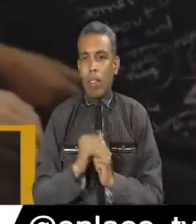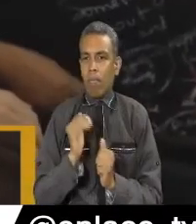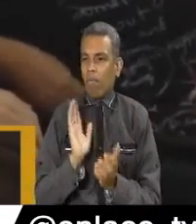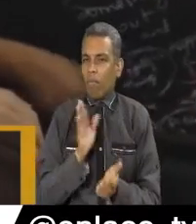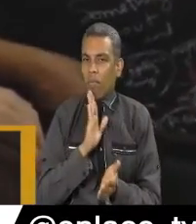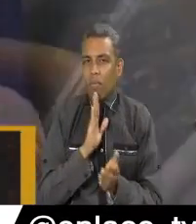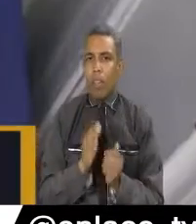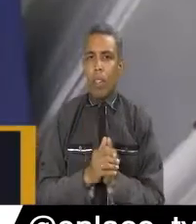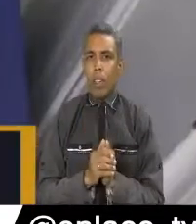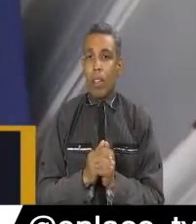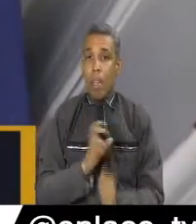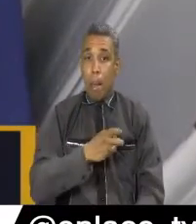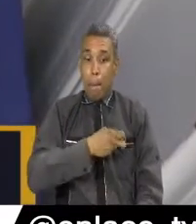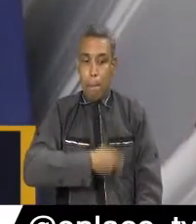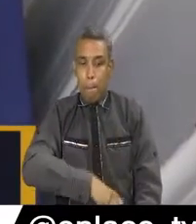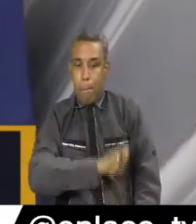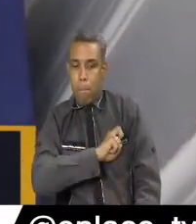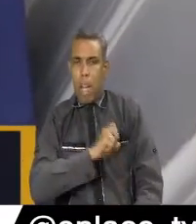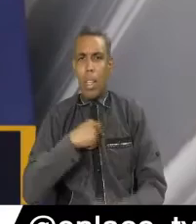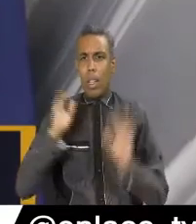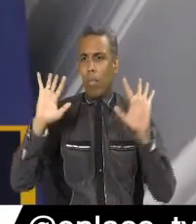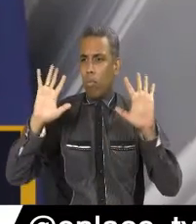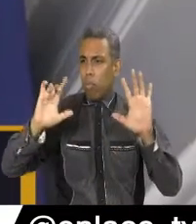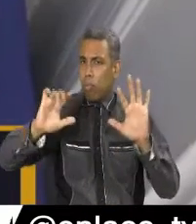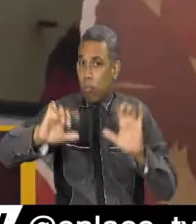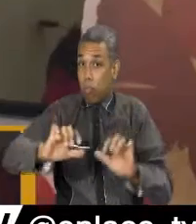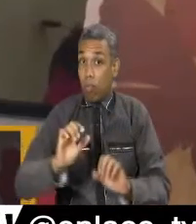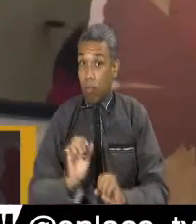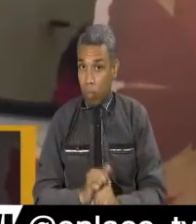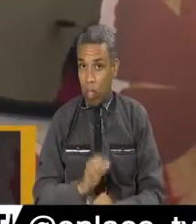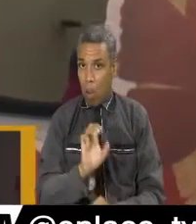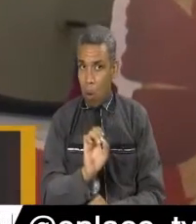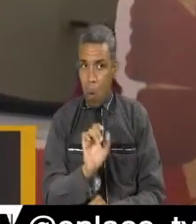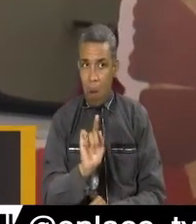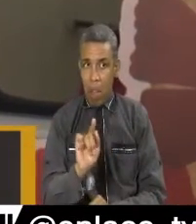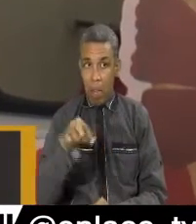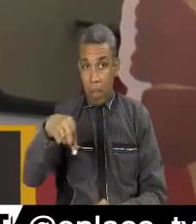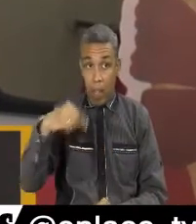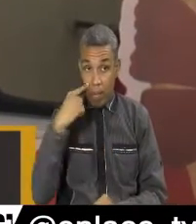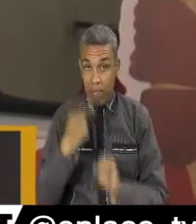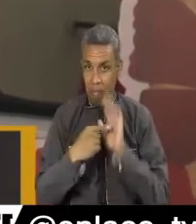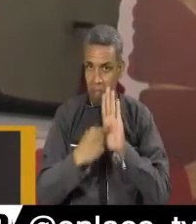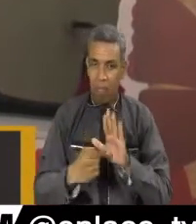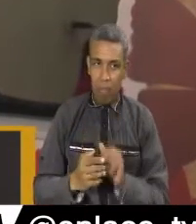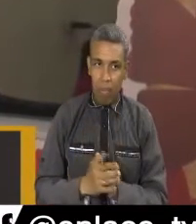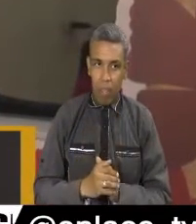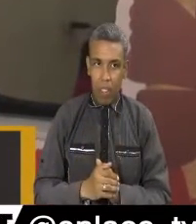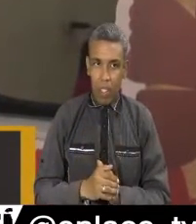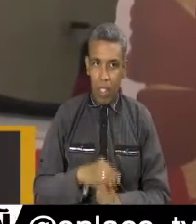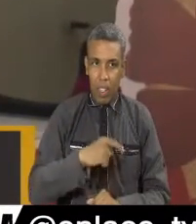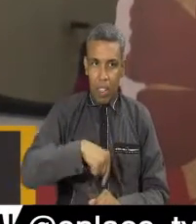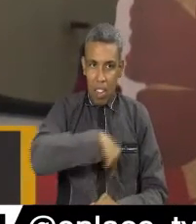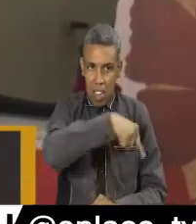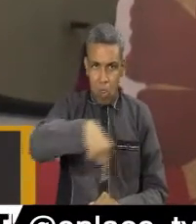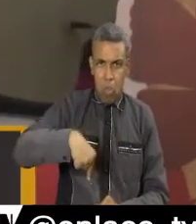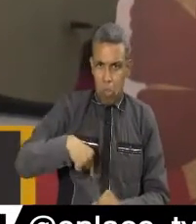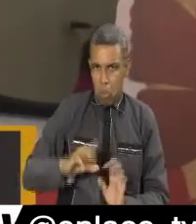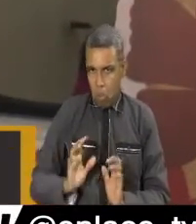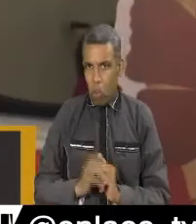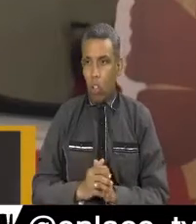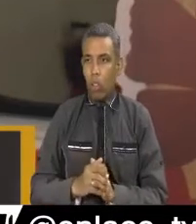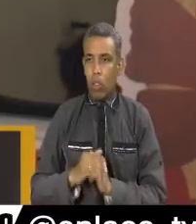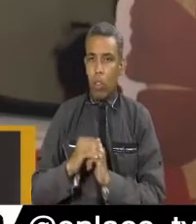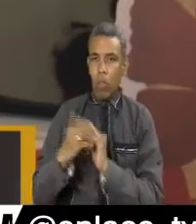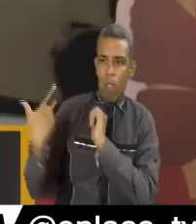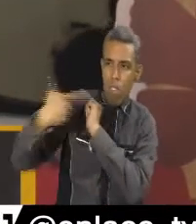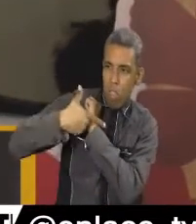delegación española que se une a la labor que cumple la OFP. Pues nosotras somos de la Plataforma Unitaria contra la Violencia de Género